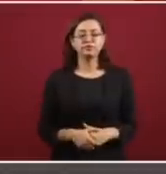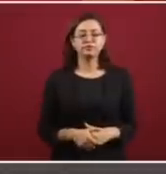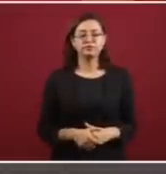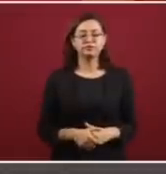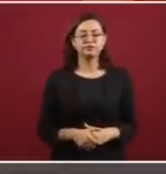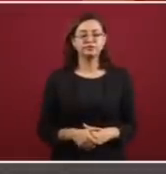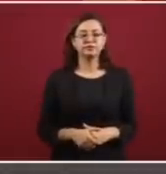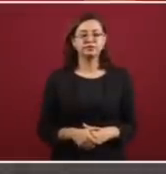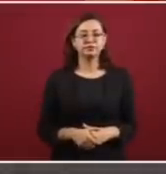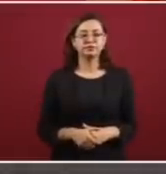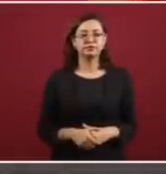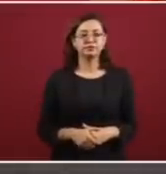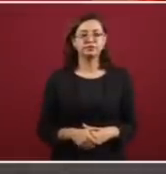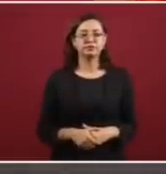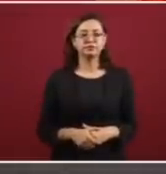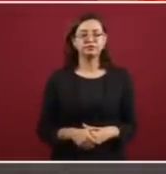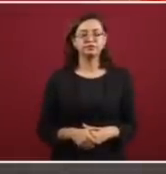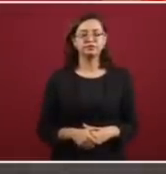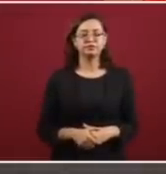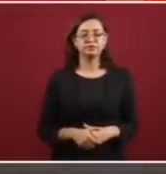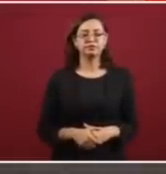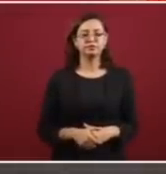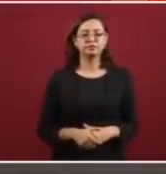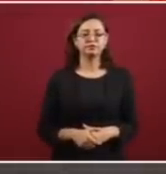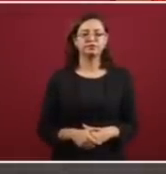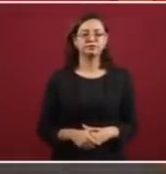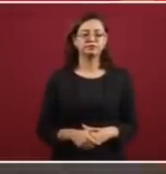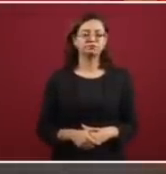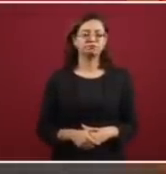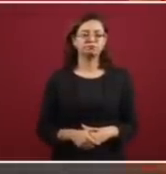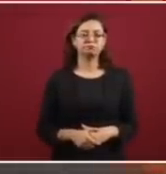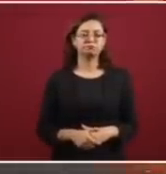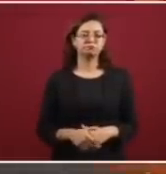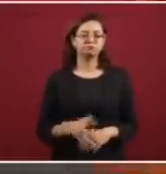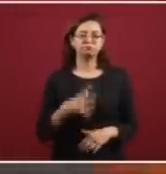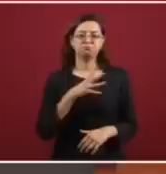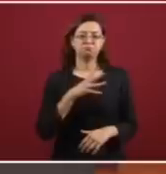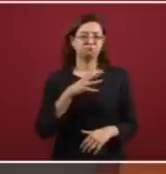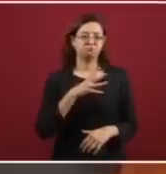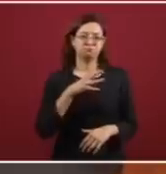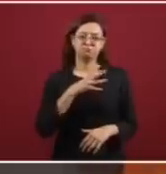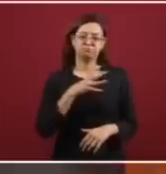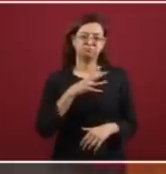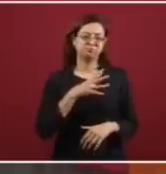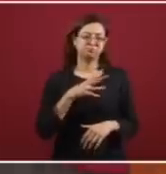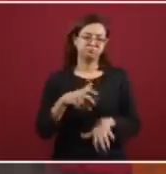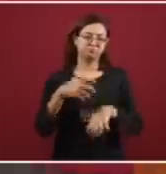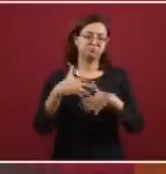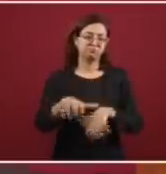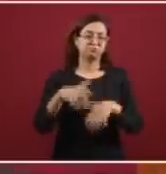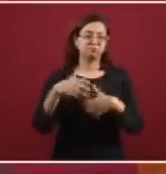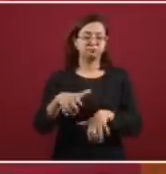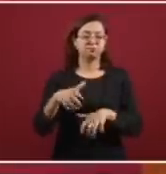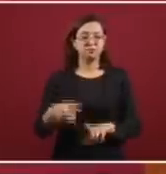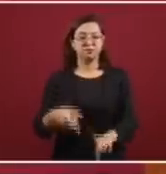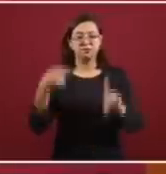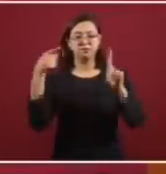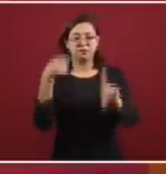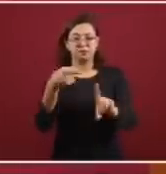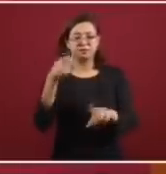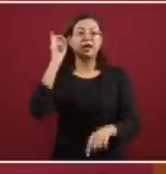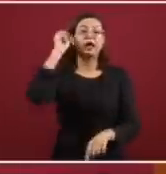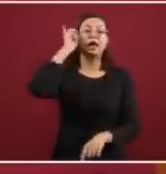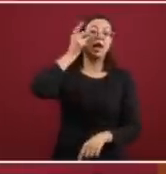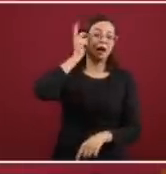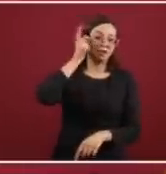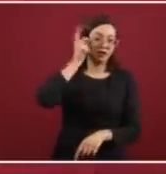en donde van a destacar los caballos y los ferrocarriles, como se hizo